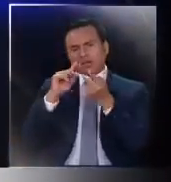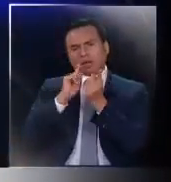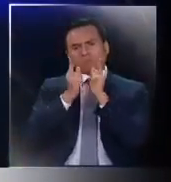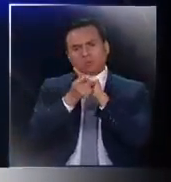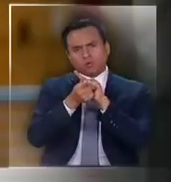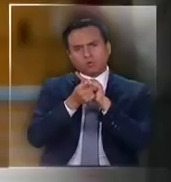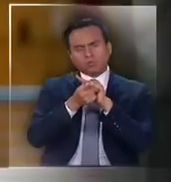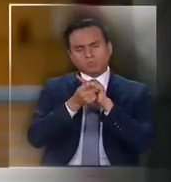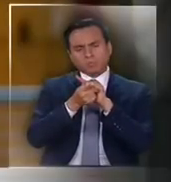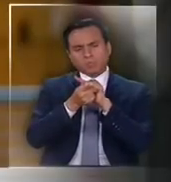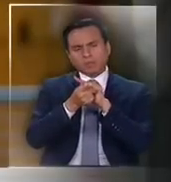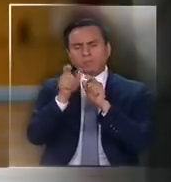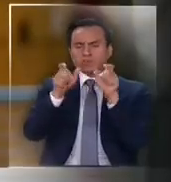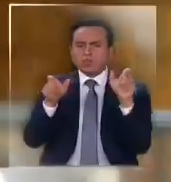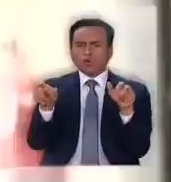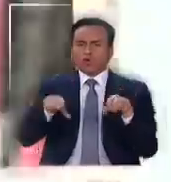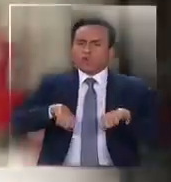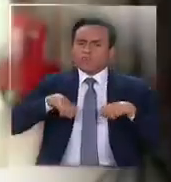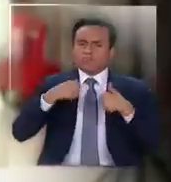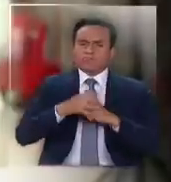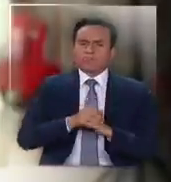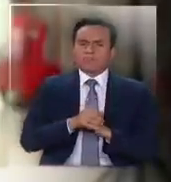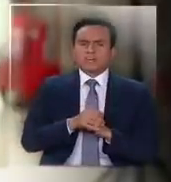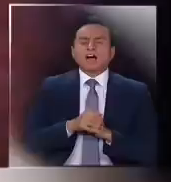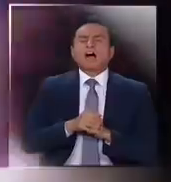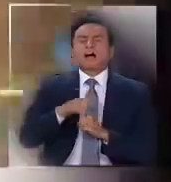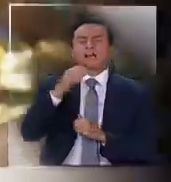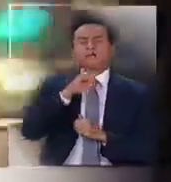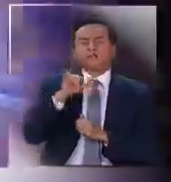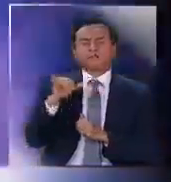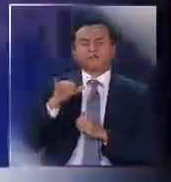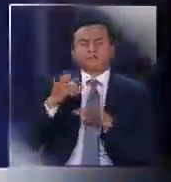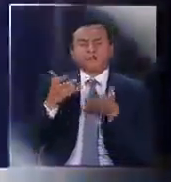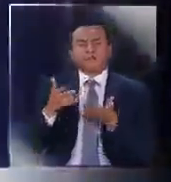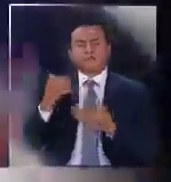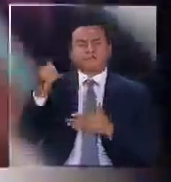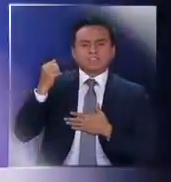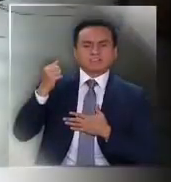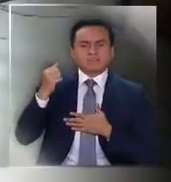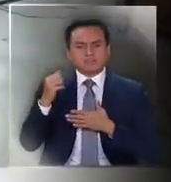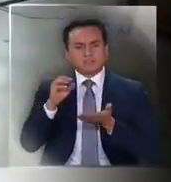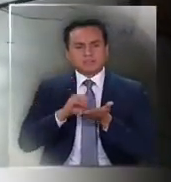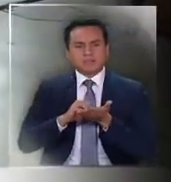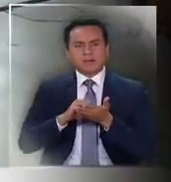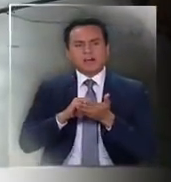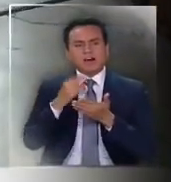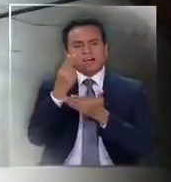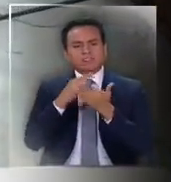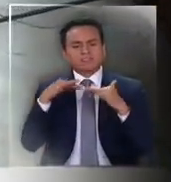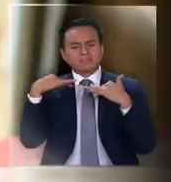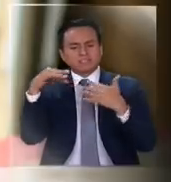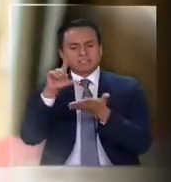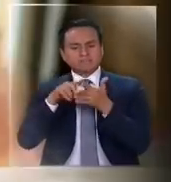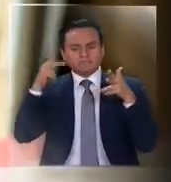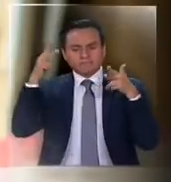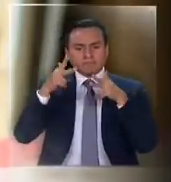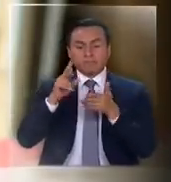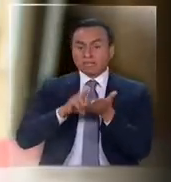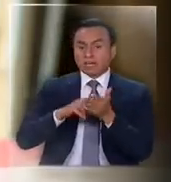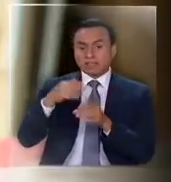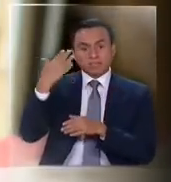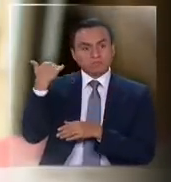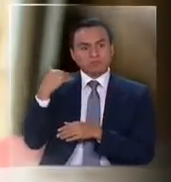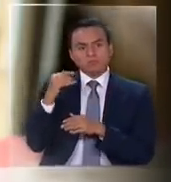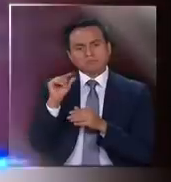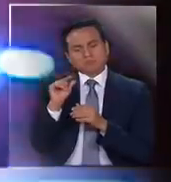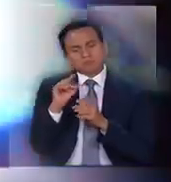al público juvenil. La gente le empezó a tomar más el peso a la danza en sí, a las artes escénicas en sí, que la verdad que en ese tiempo no